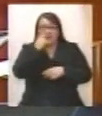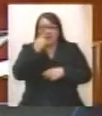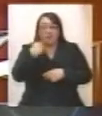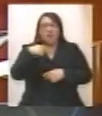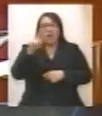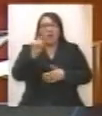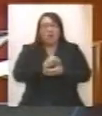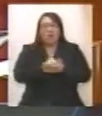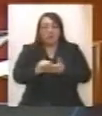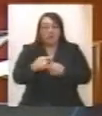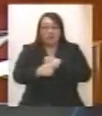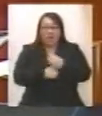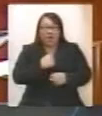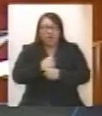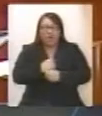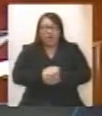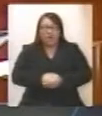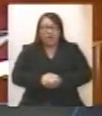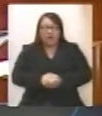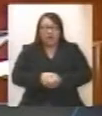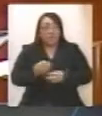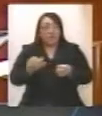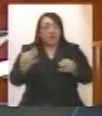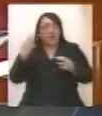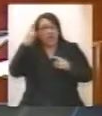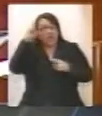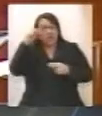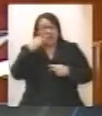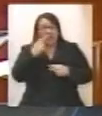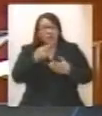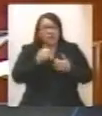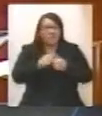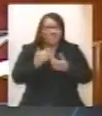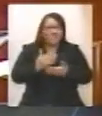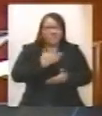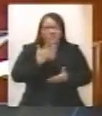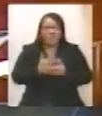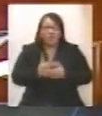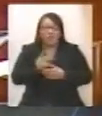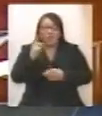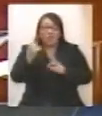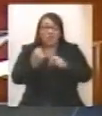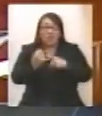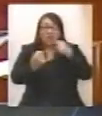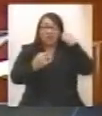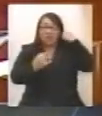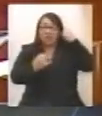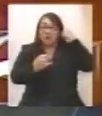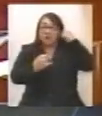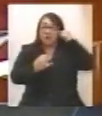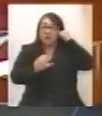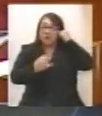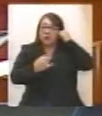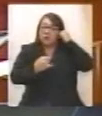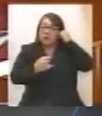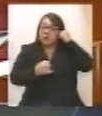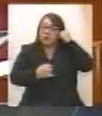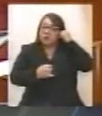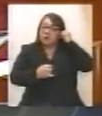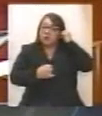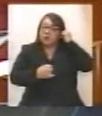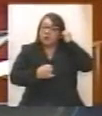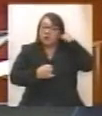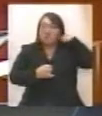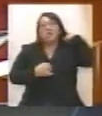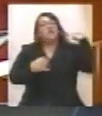peor mes del año. Varias razones sustentan esta convicción. Primero, las medidas de gasto contracíclico